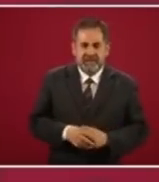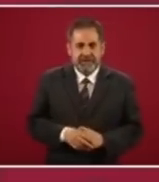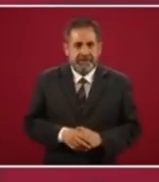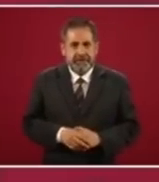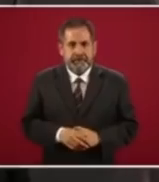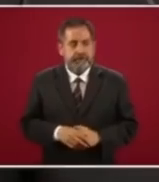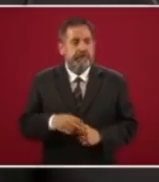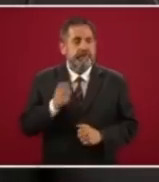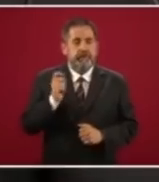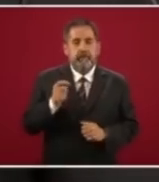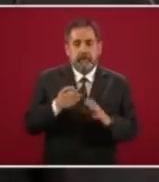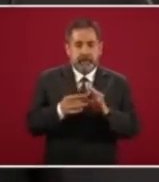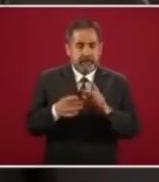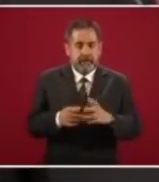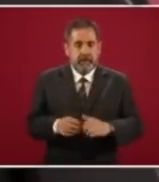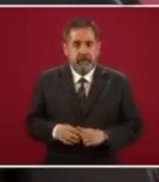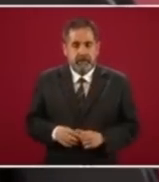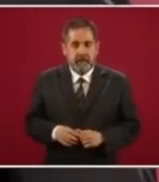Entonces,